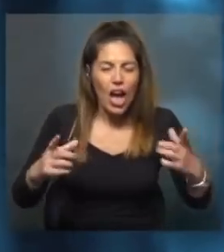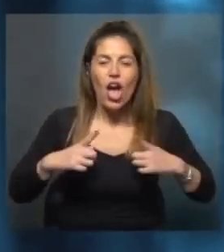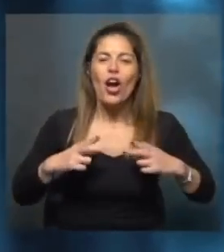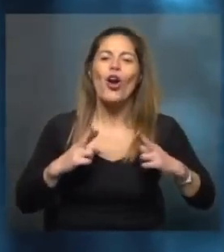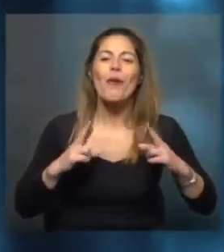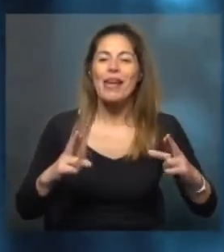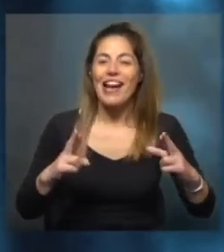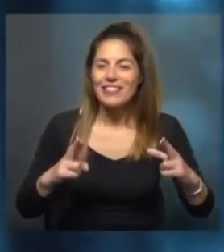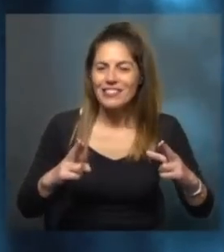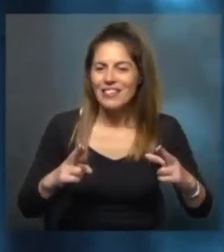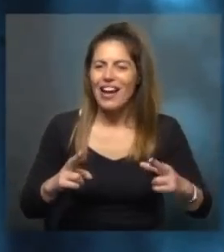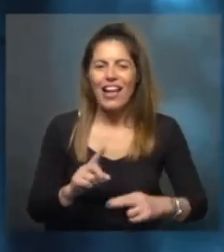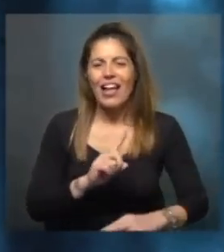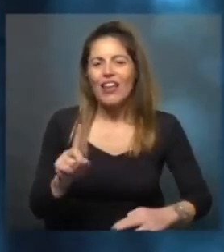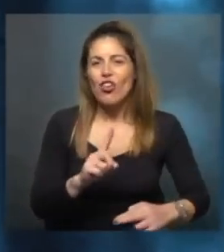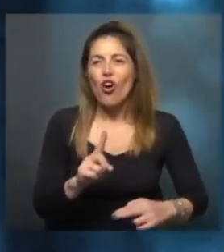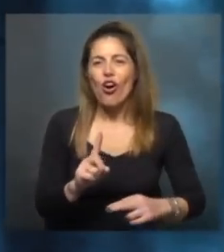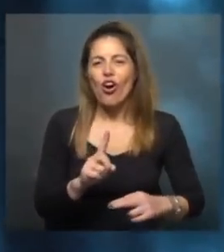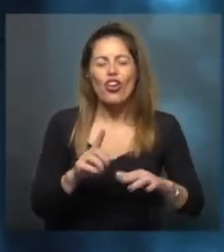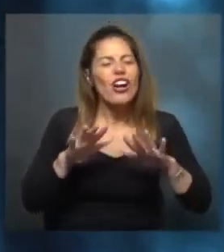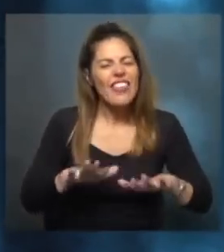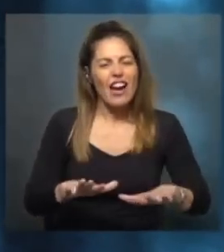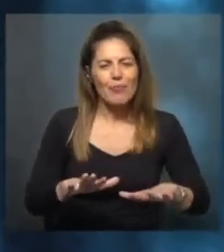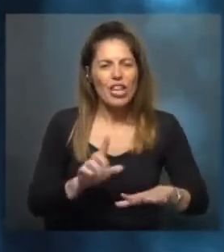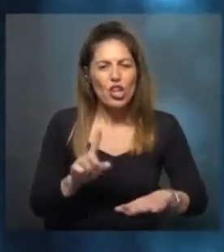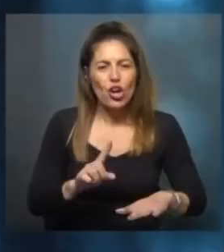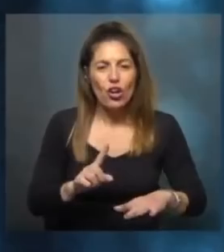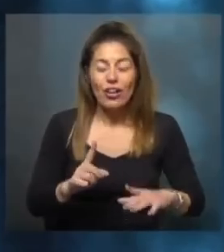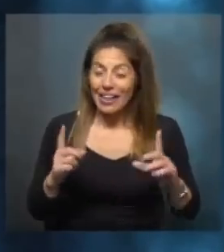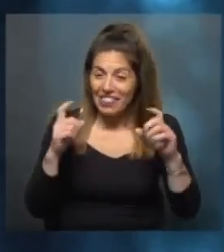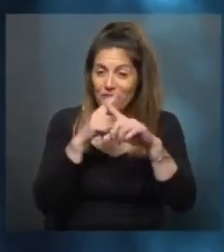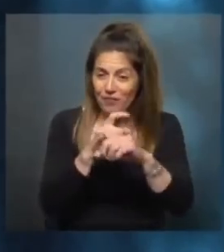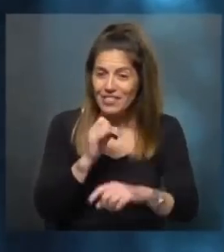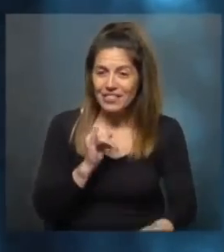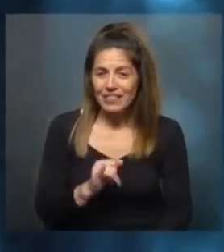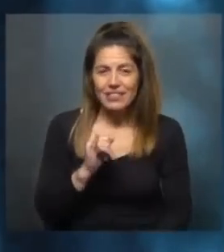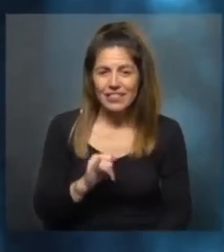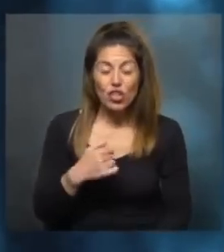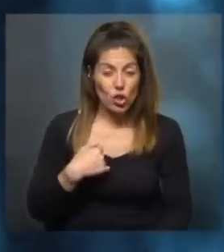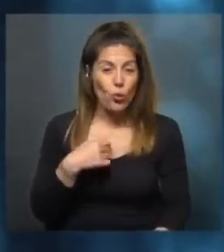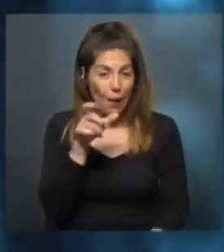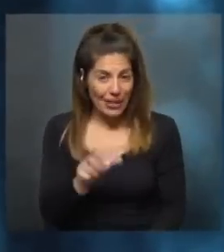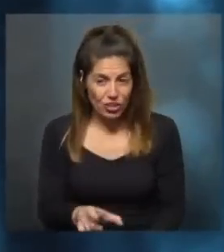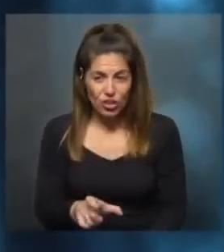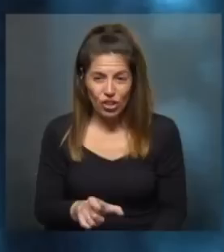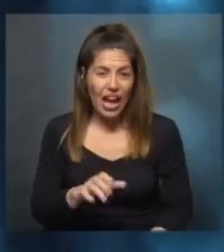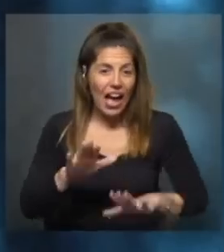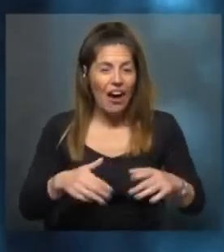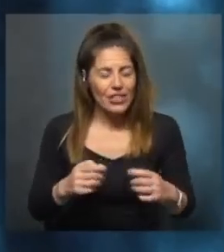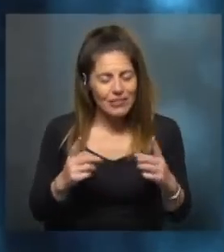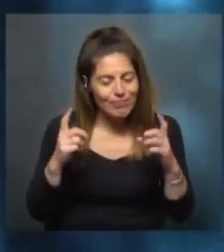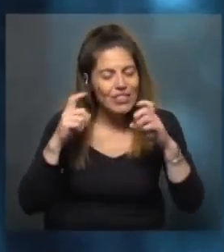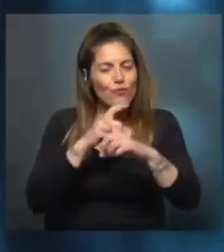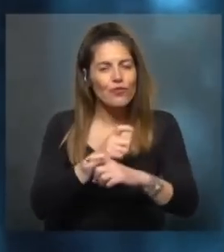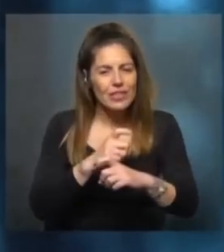viste esa cosa de no que no tratar de no quedarme que me cuesta un montón soy una persona que a veces me cuesta